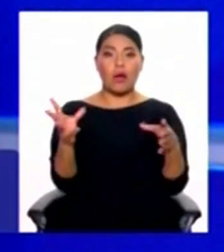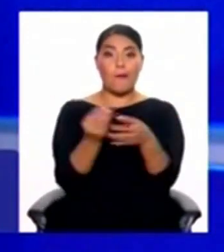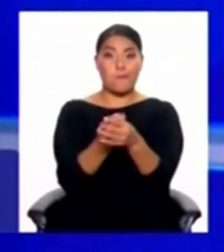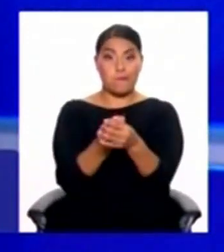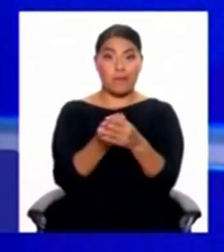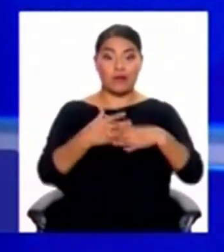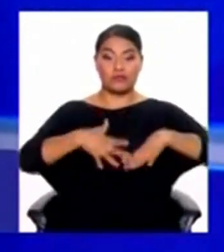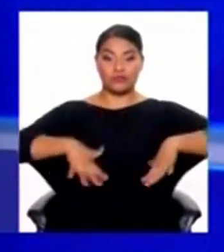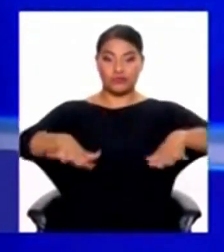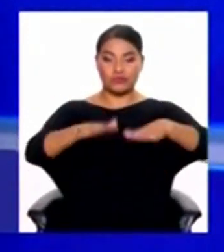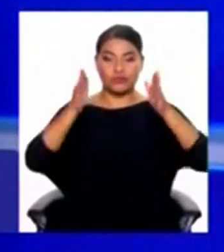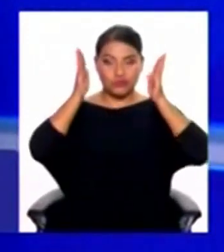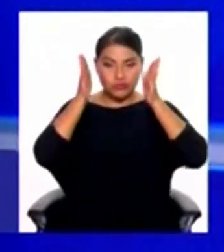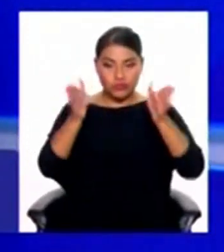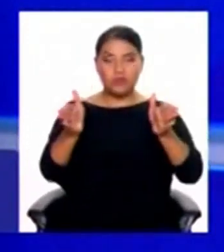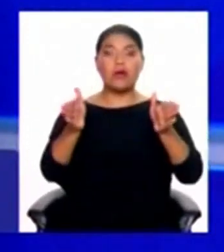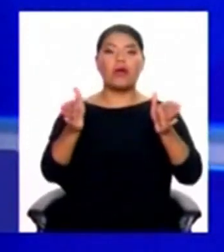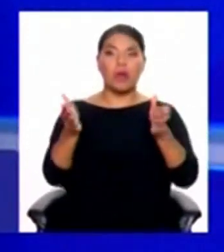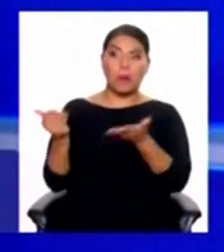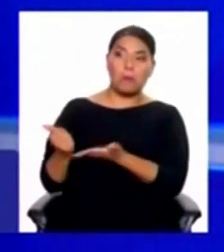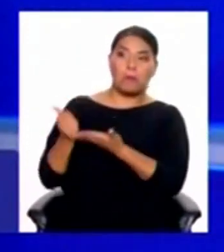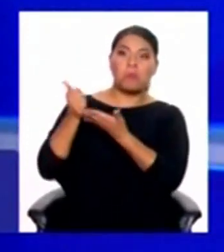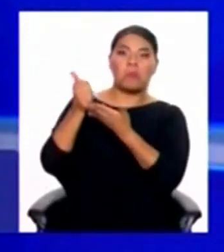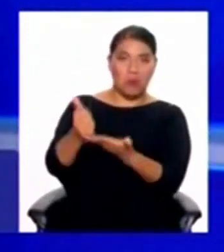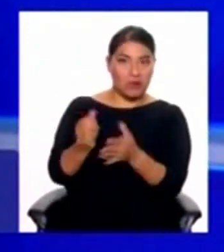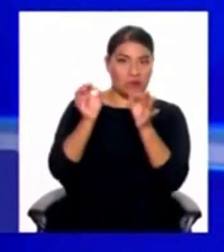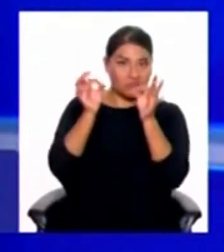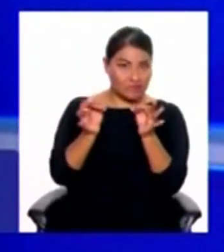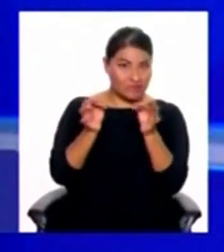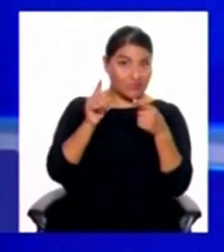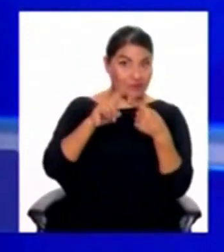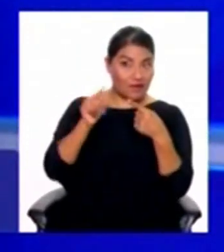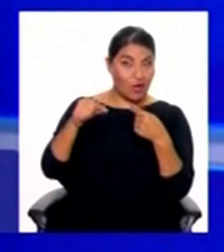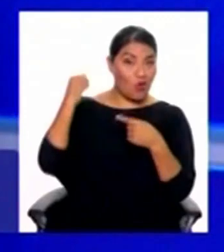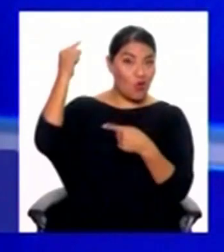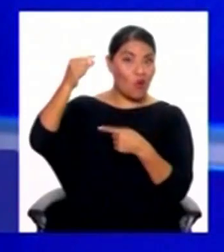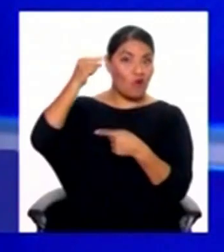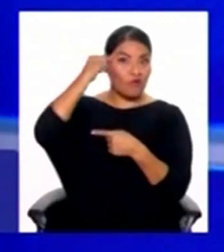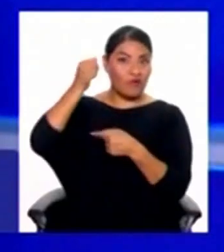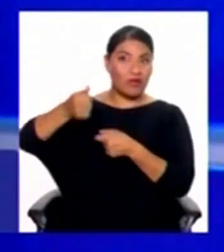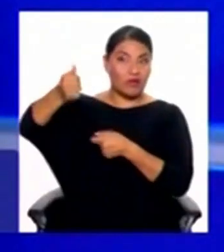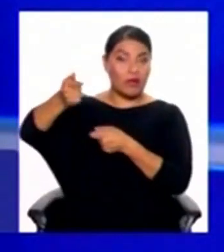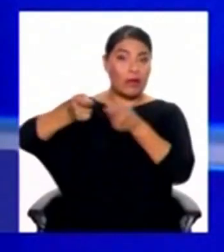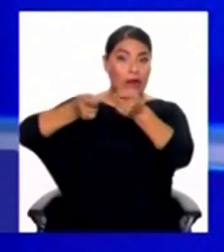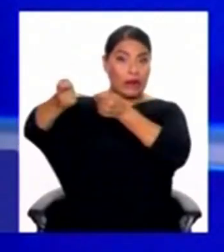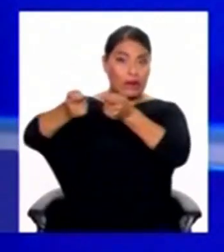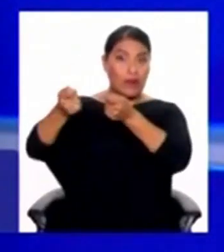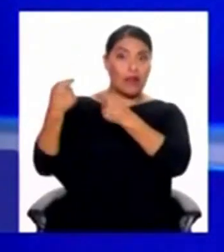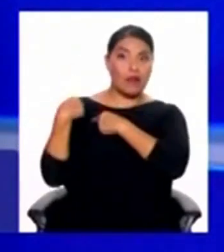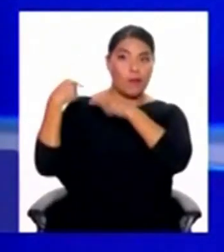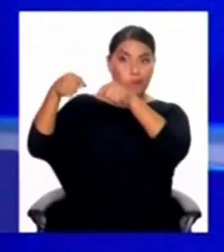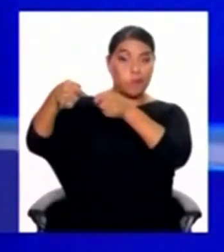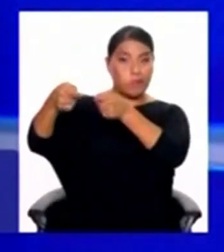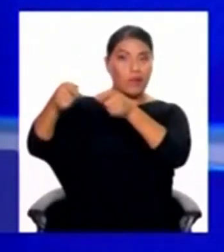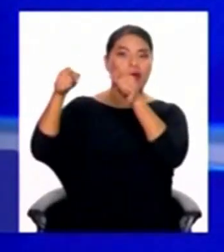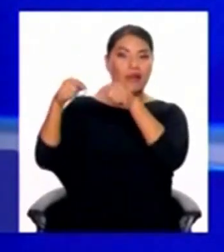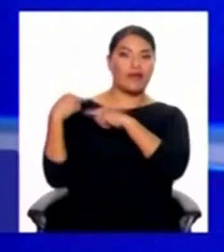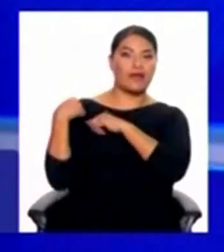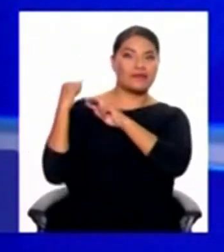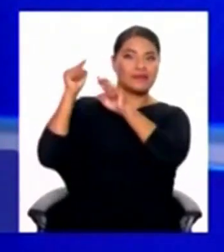aportar al desarrollo del territorio desde el enfoque del gobierno regional. Eso es importante, porque a quien fortalece